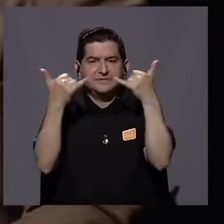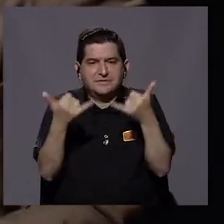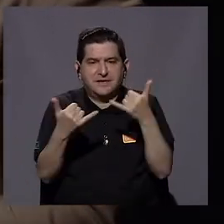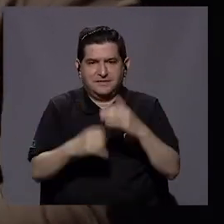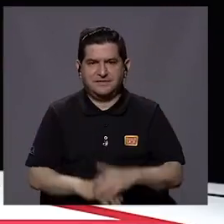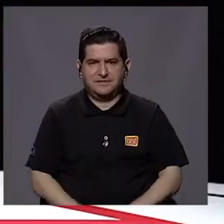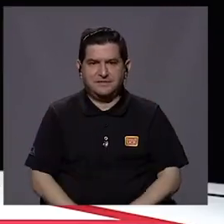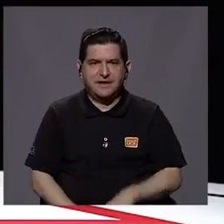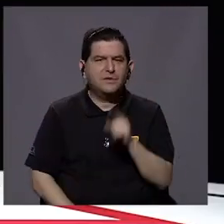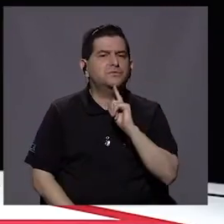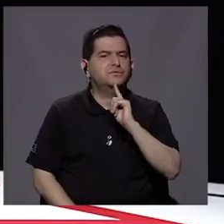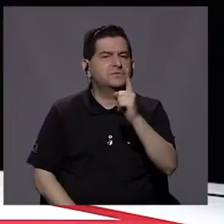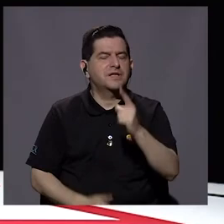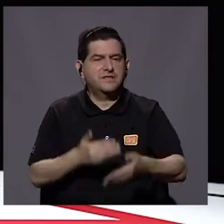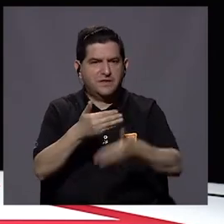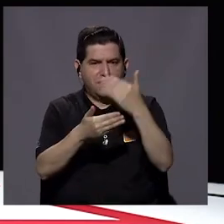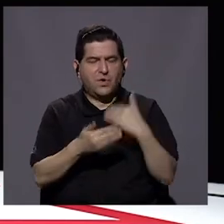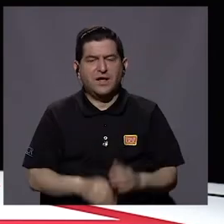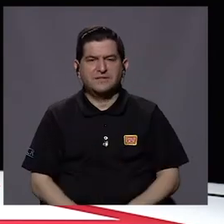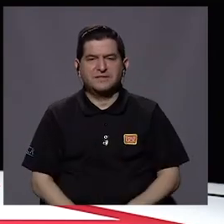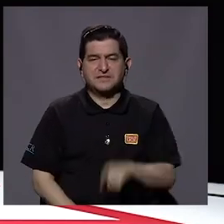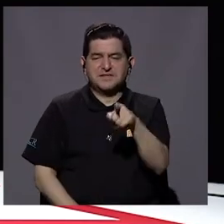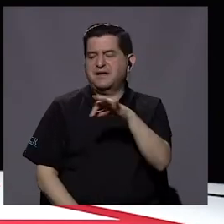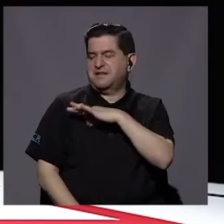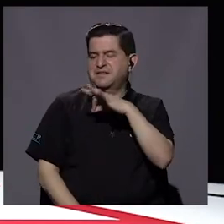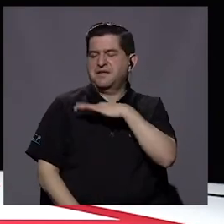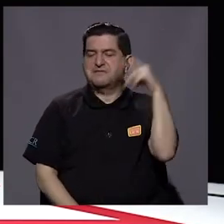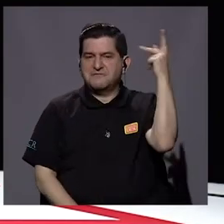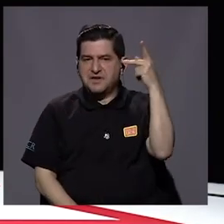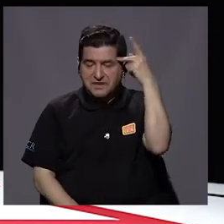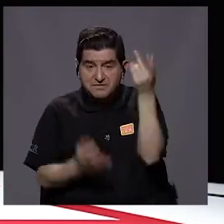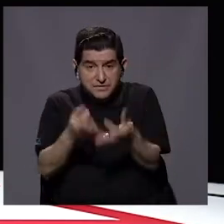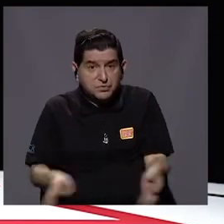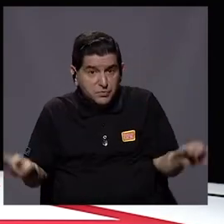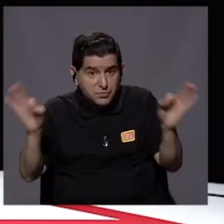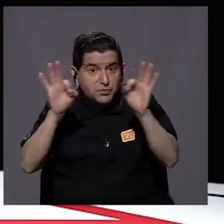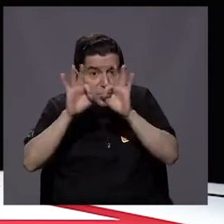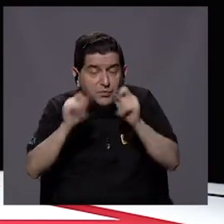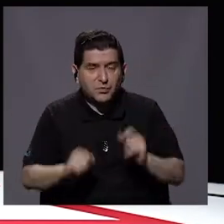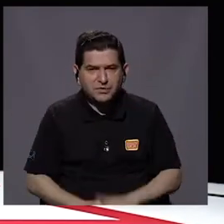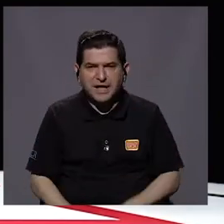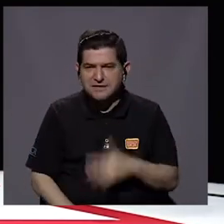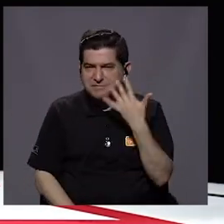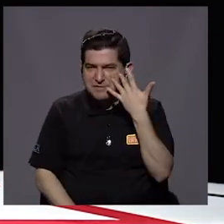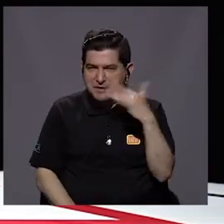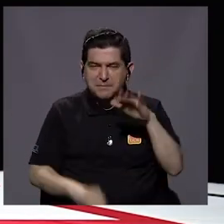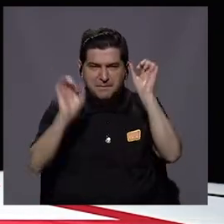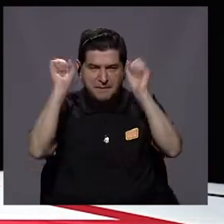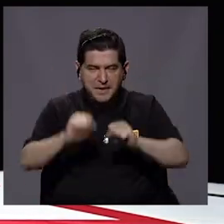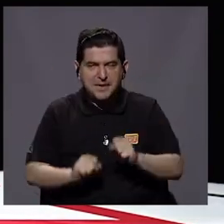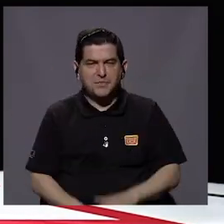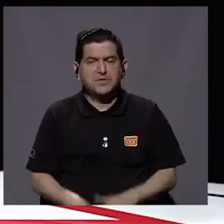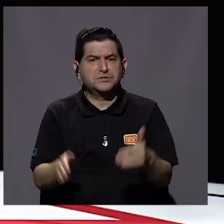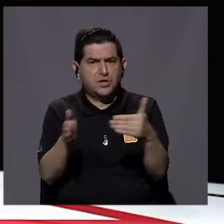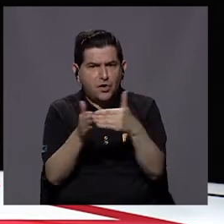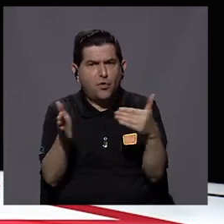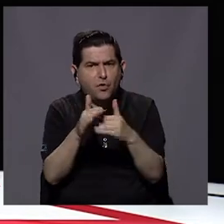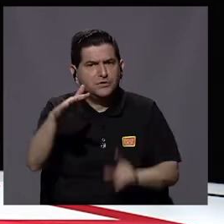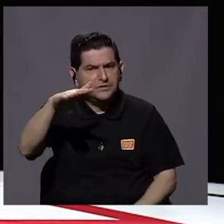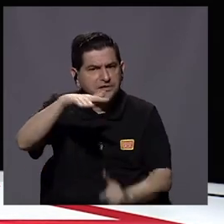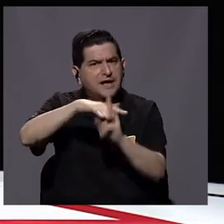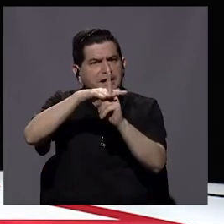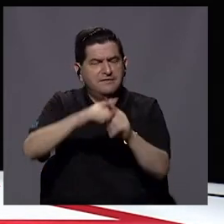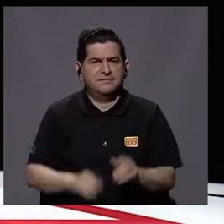ahorita. Usted hizo una mención del clientelismo político, porque eso fue algo muy importante y que ahora parece que puede ponerse en la palestra otra vez